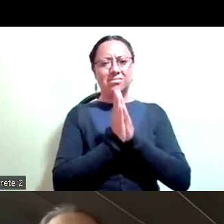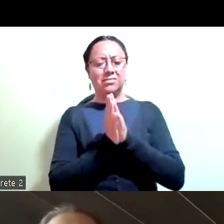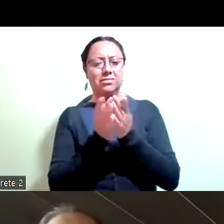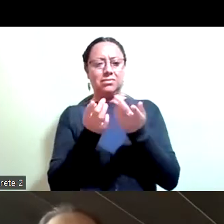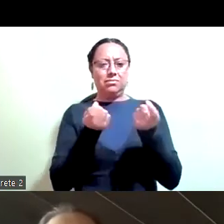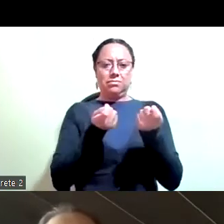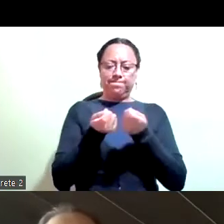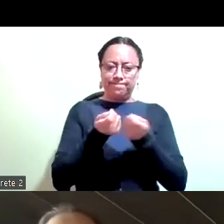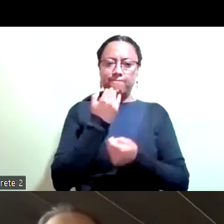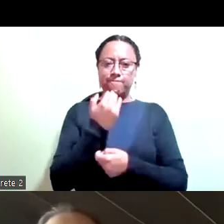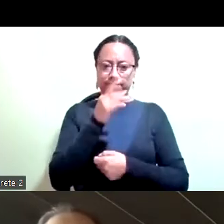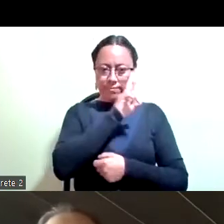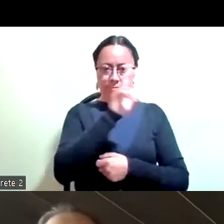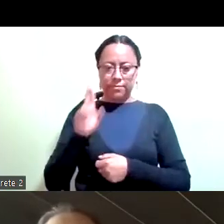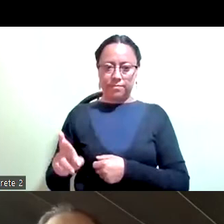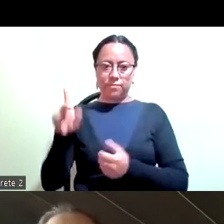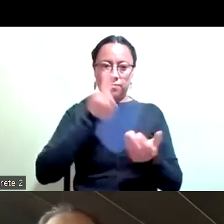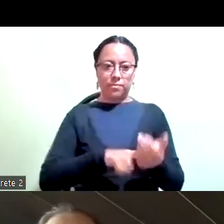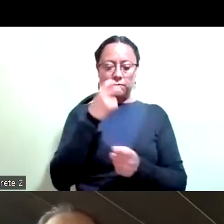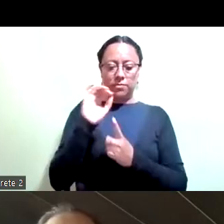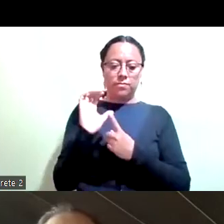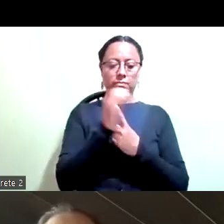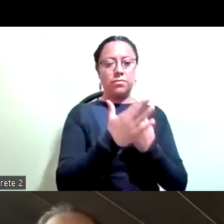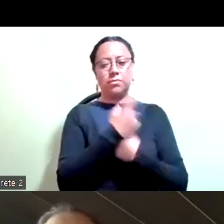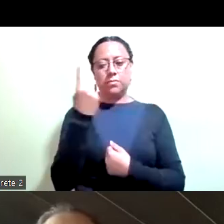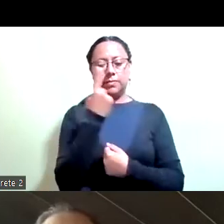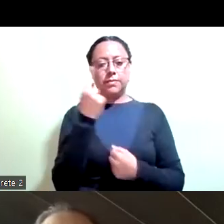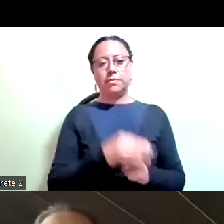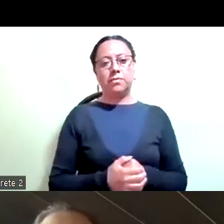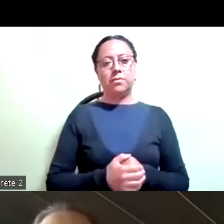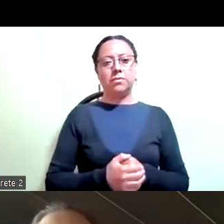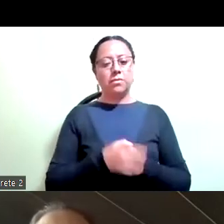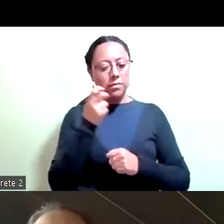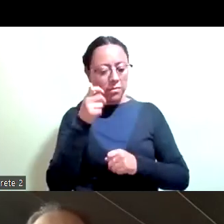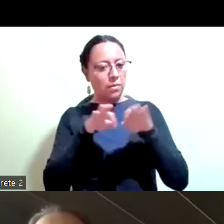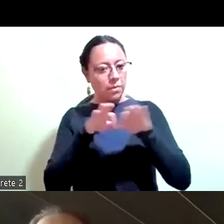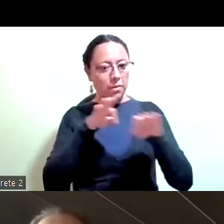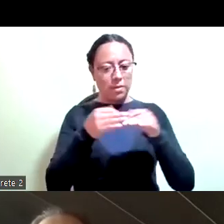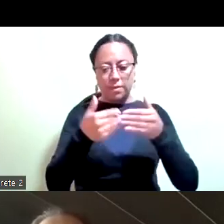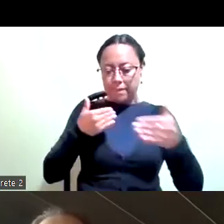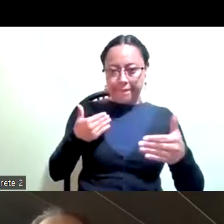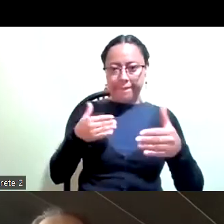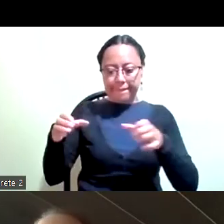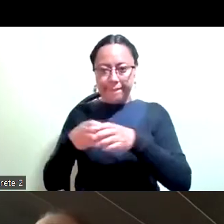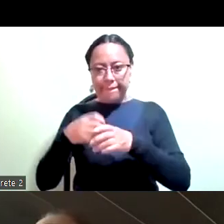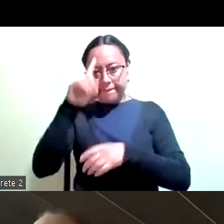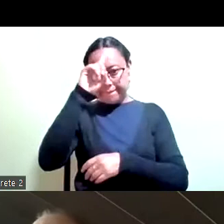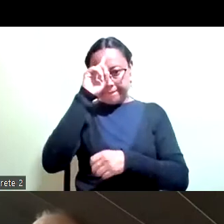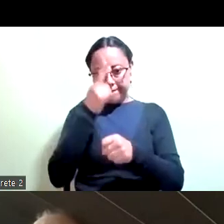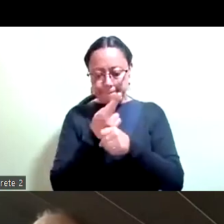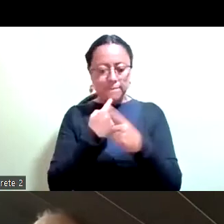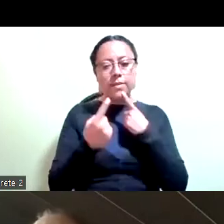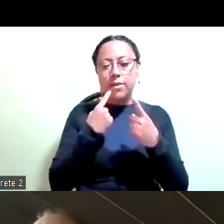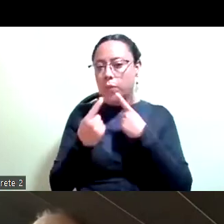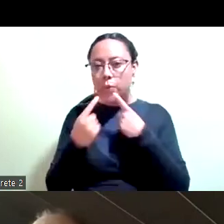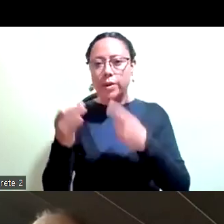trabajos que se han hecho desde la comisión, ya que se han hecho de manera consensada con los asesores de todas y todos los